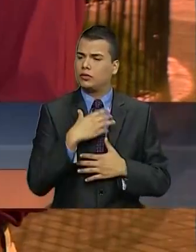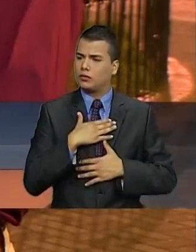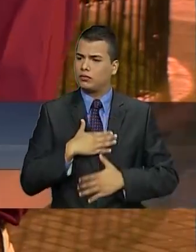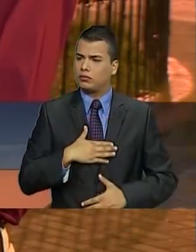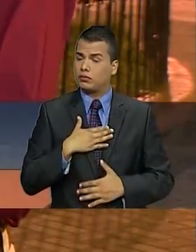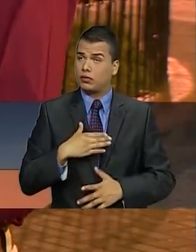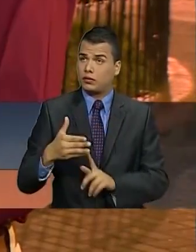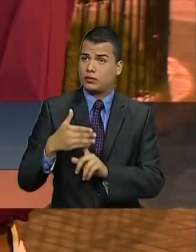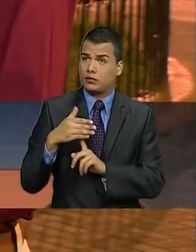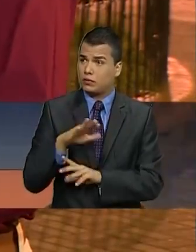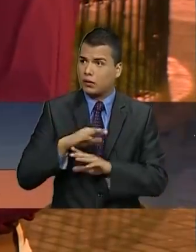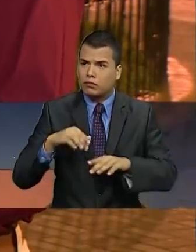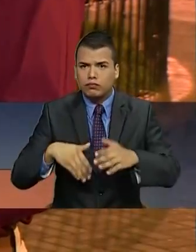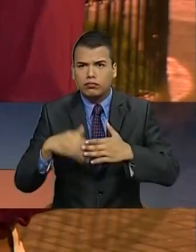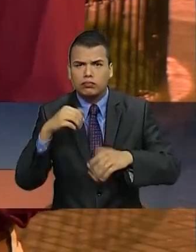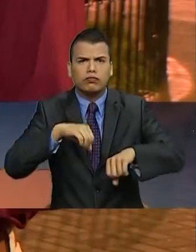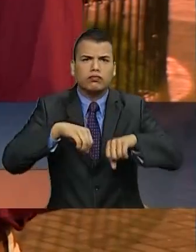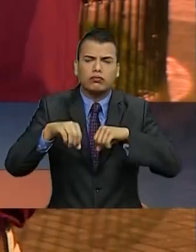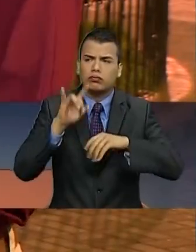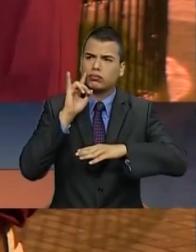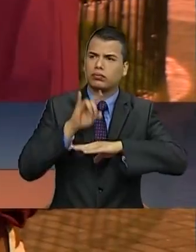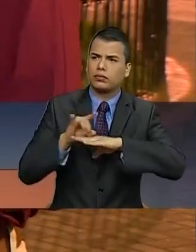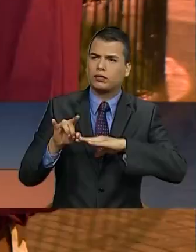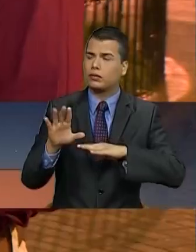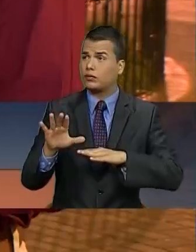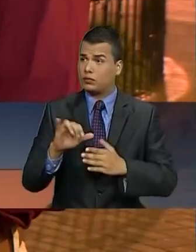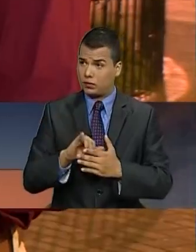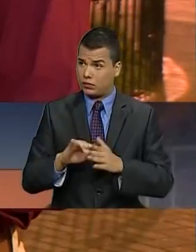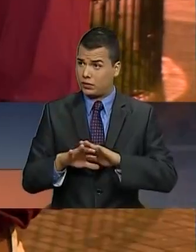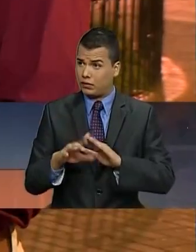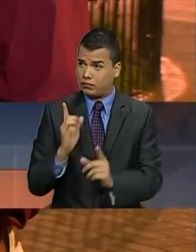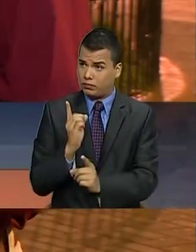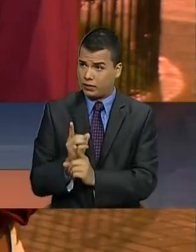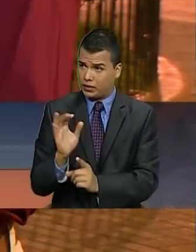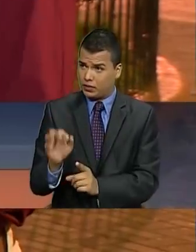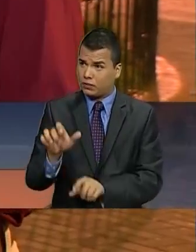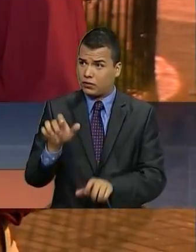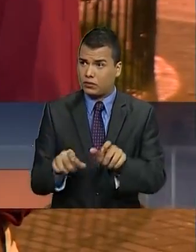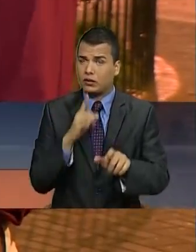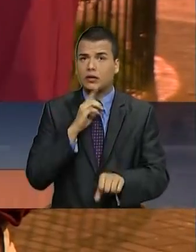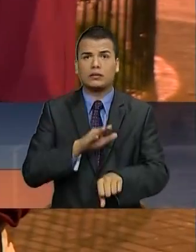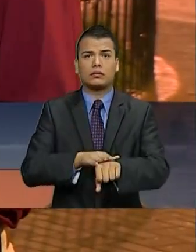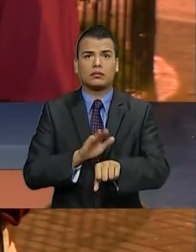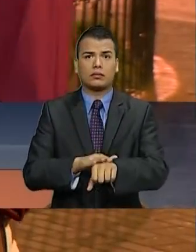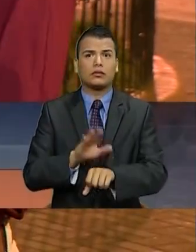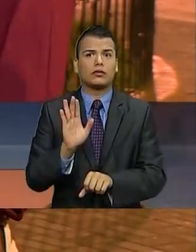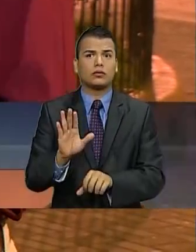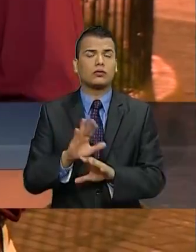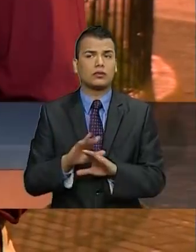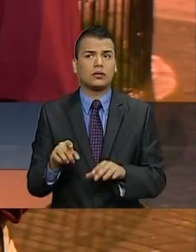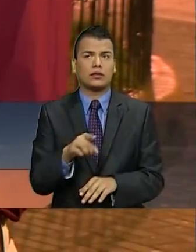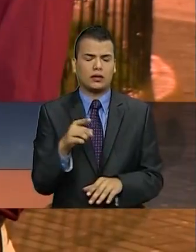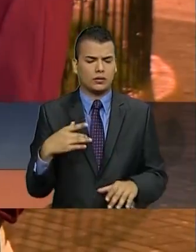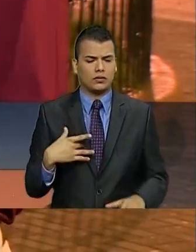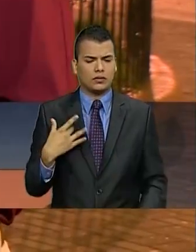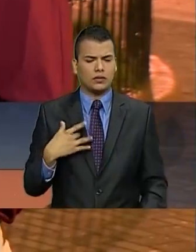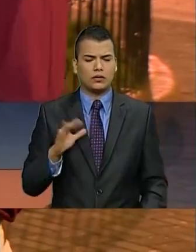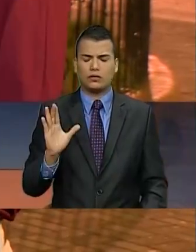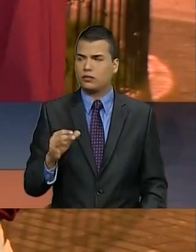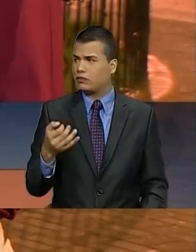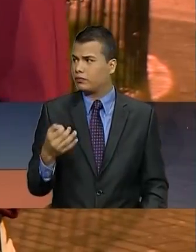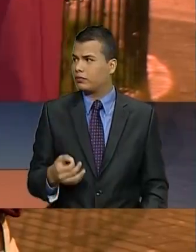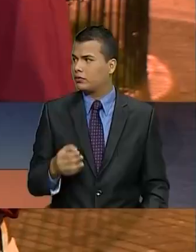incrementado los operativos, se incrementó también el pie de fuerza. ¿Sí está dando resultado esto? La gente dice que siente una sensación